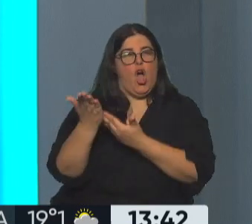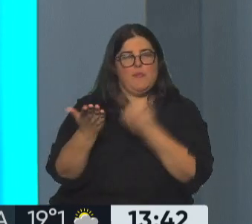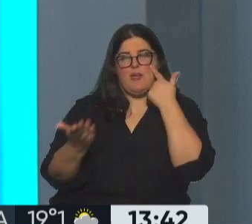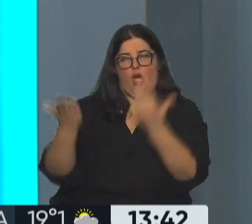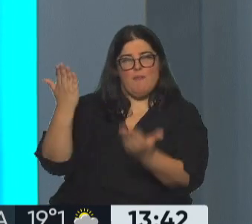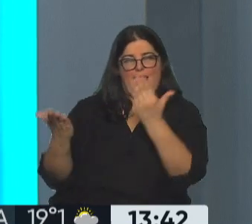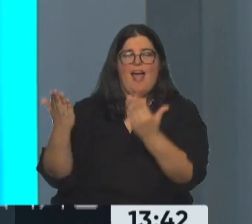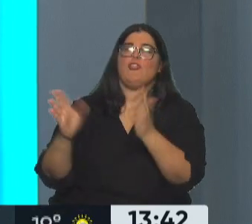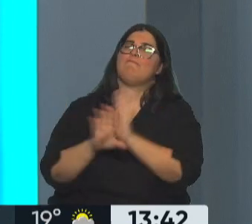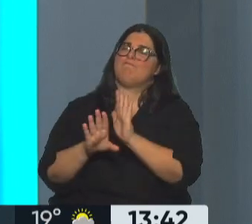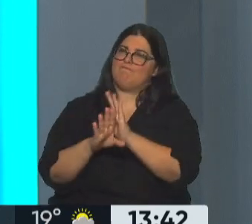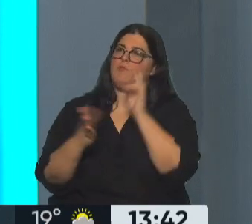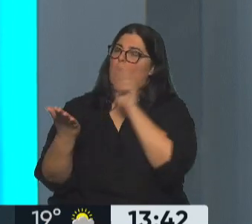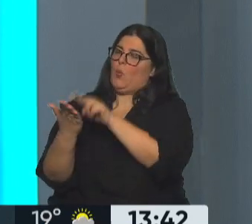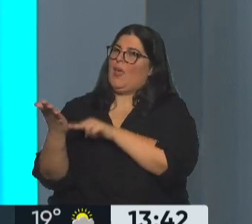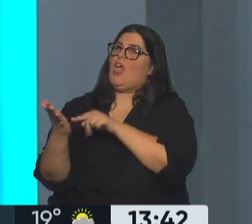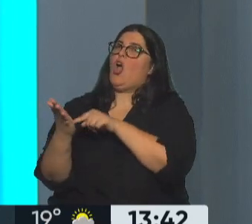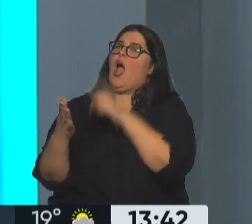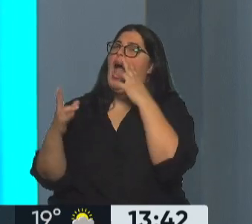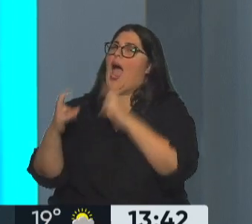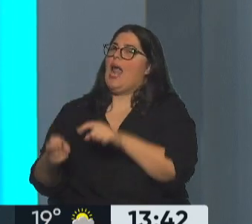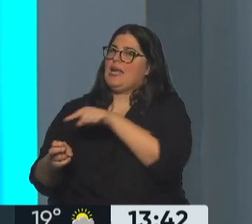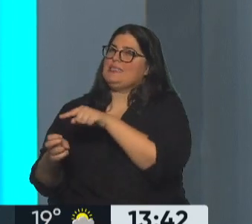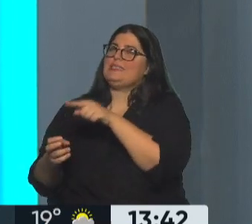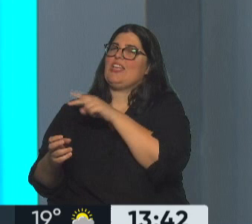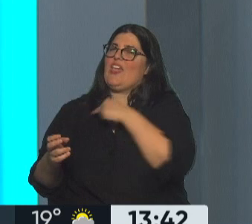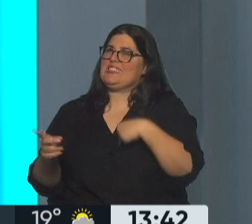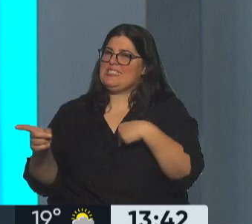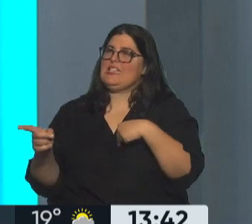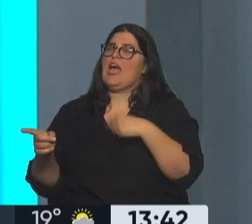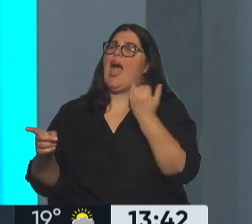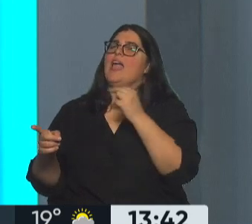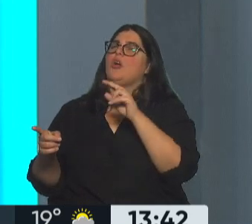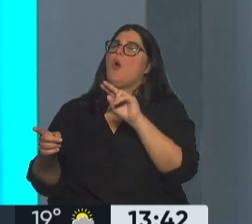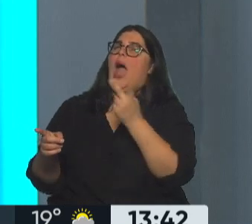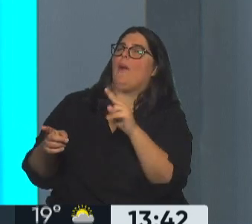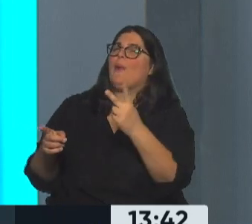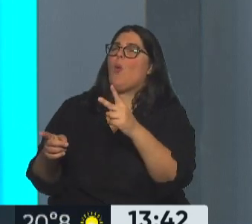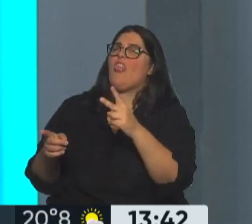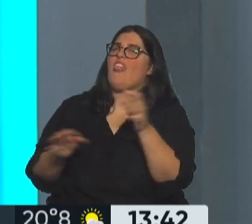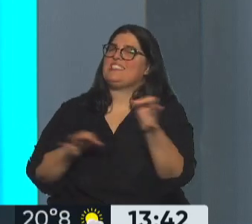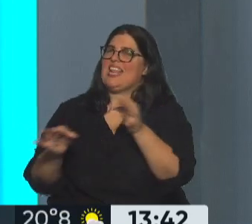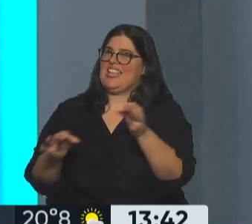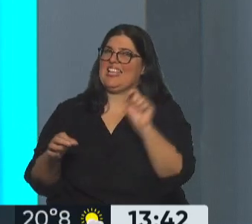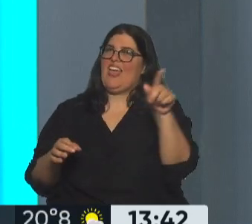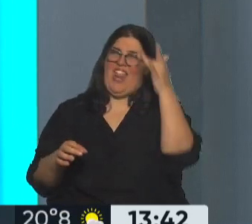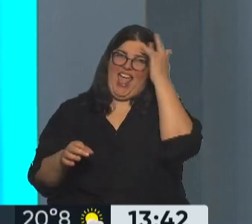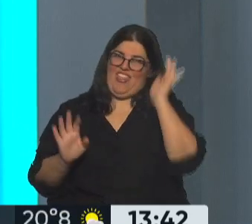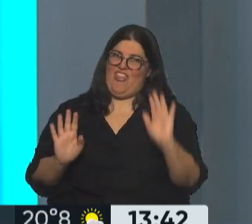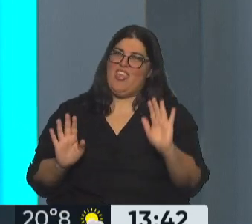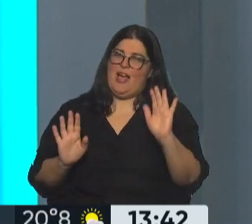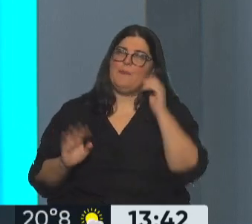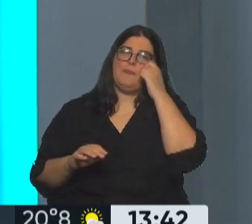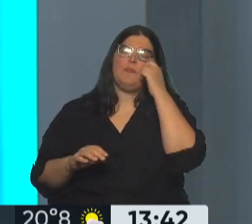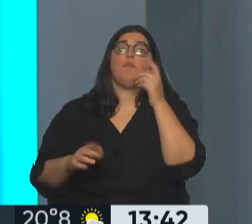hacen alusión a una suerte de ambigüedad estratégica por parte de la India, porque por un lado